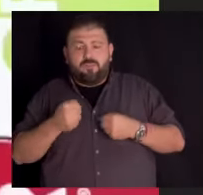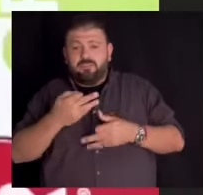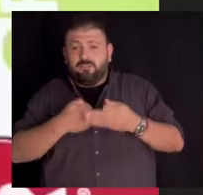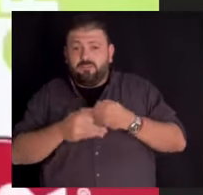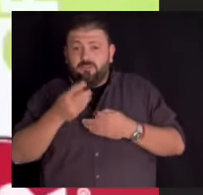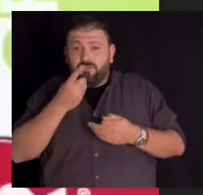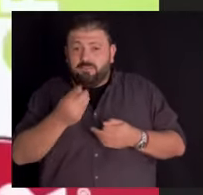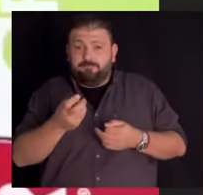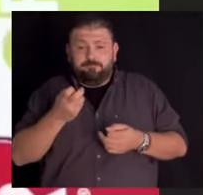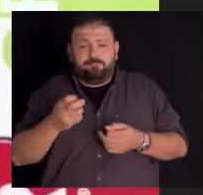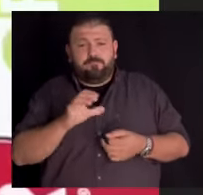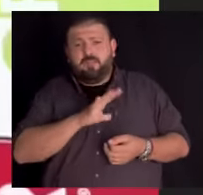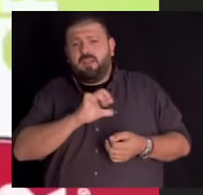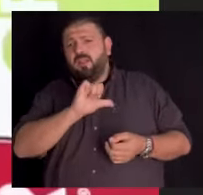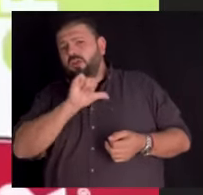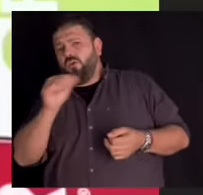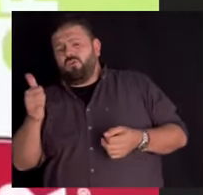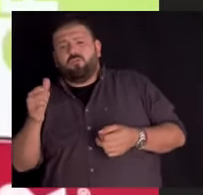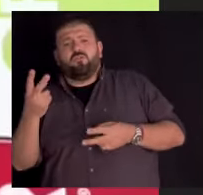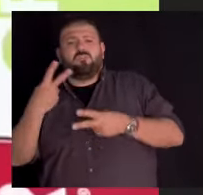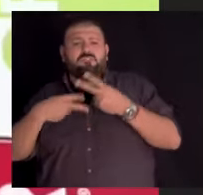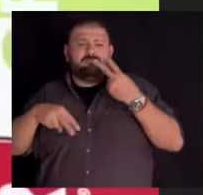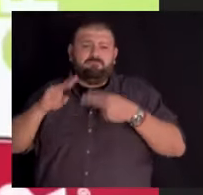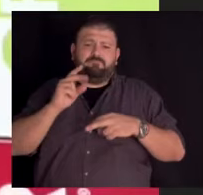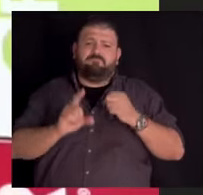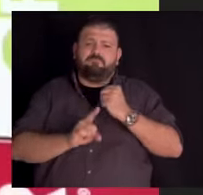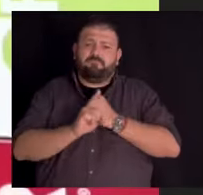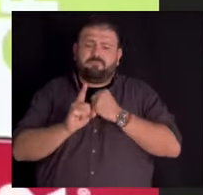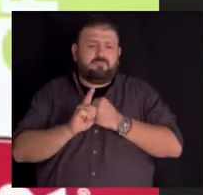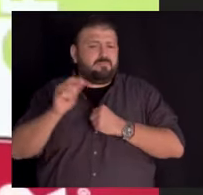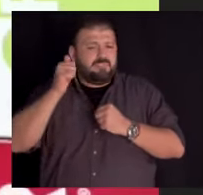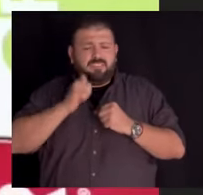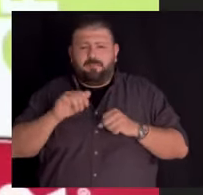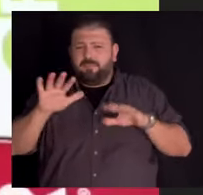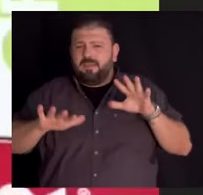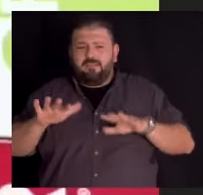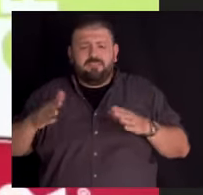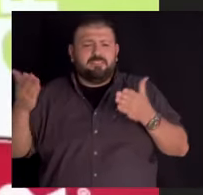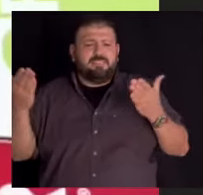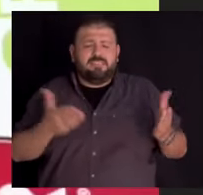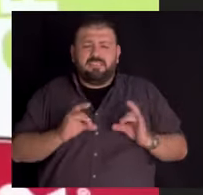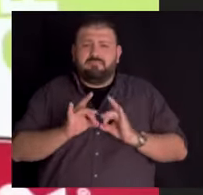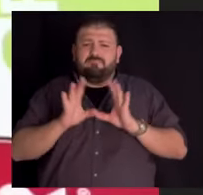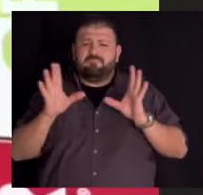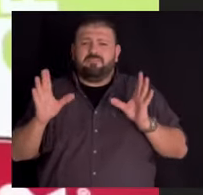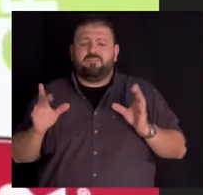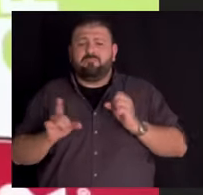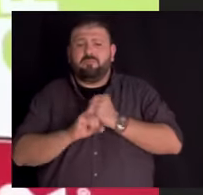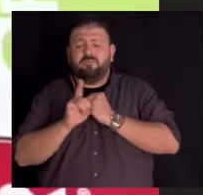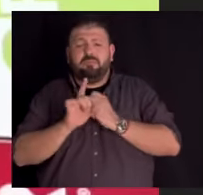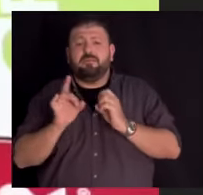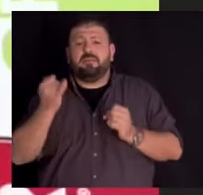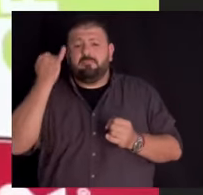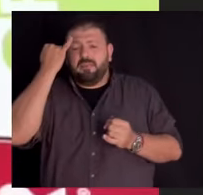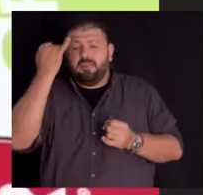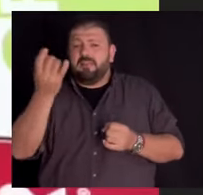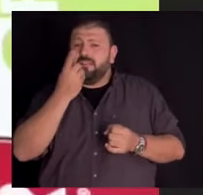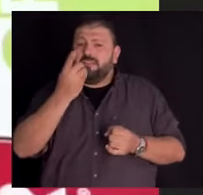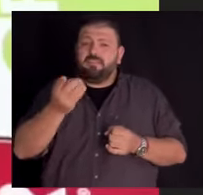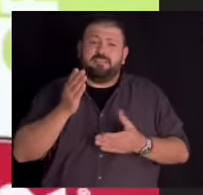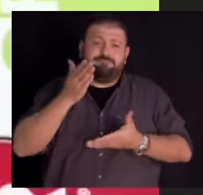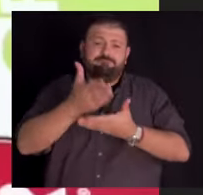vienen otra clase de problemas, va uno creciendo y los problemas aumentan. Entonces, de repente, te quedas sin trabajo o pasa algo y